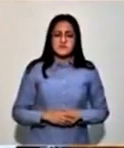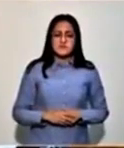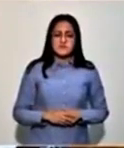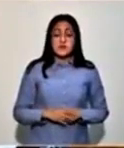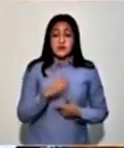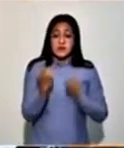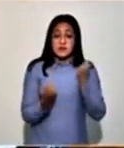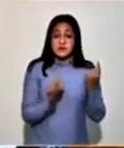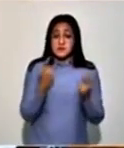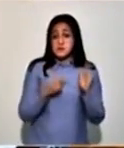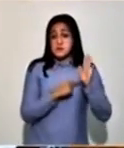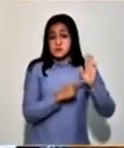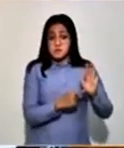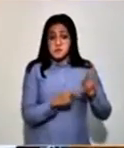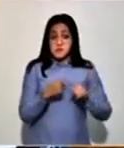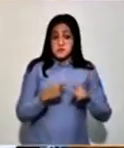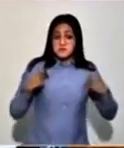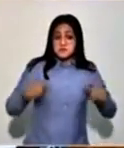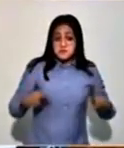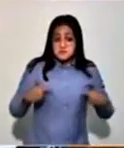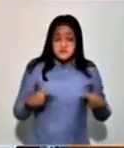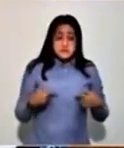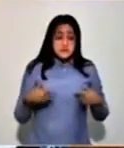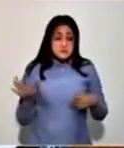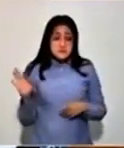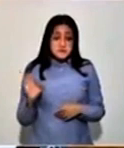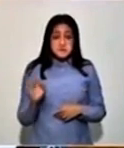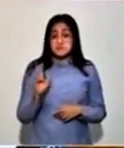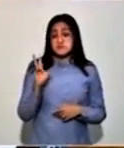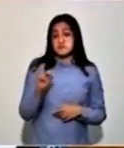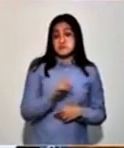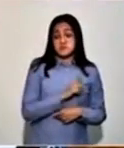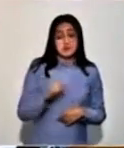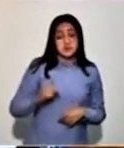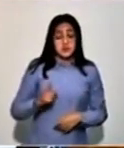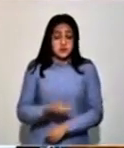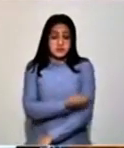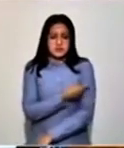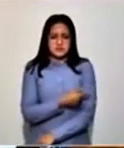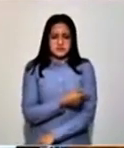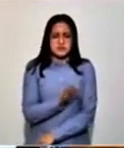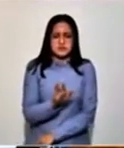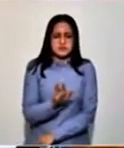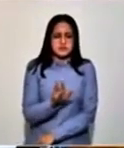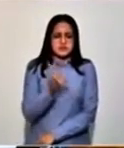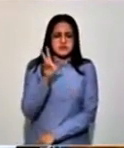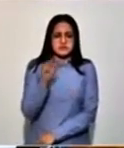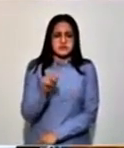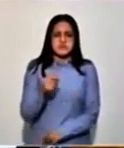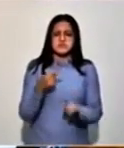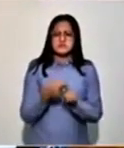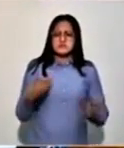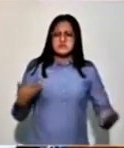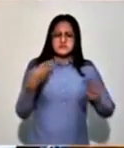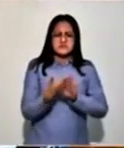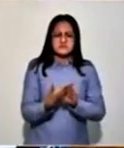ya por ahí llegó un amparo de gente que dice que no se debe de vacunar. Ah, no, contra ese anuncio